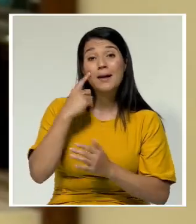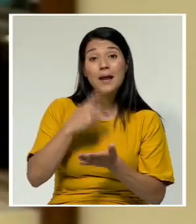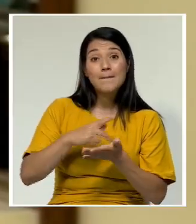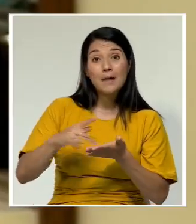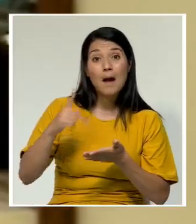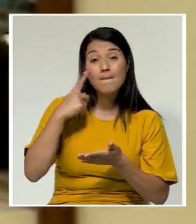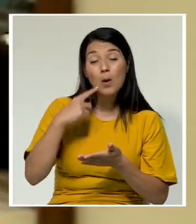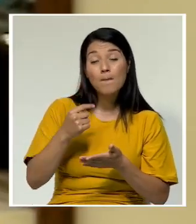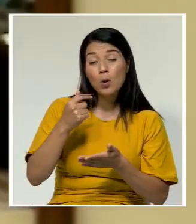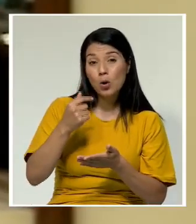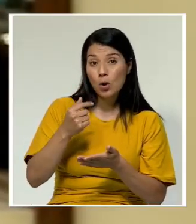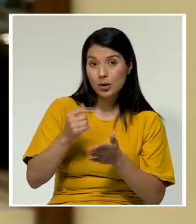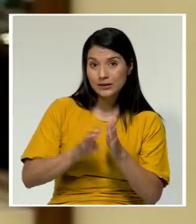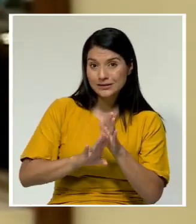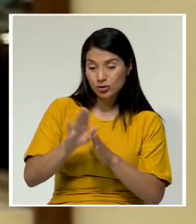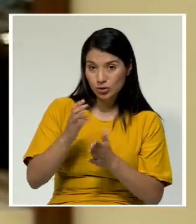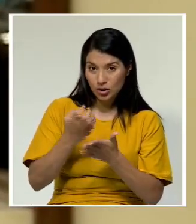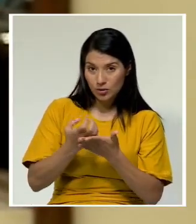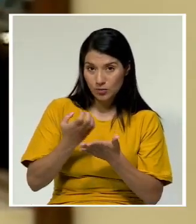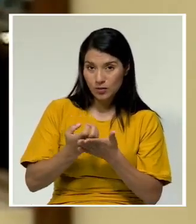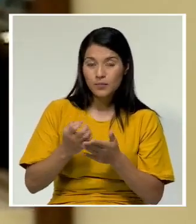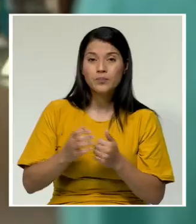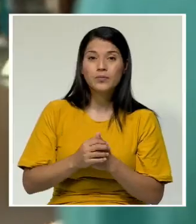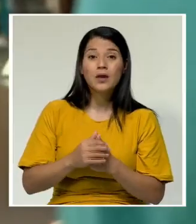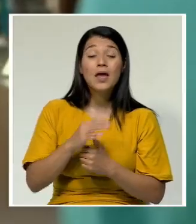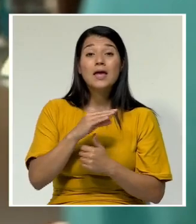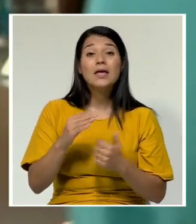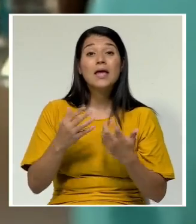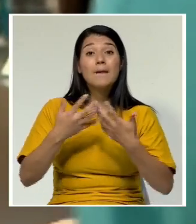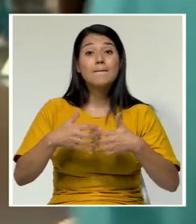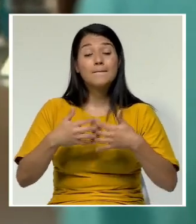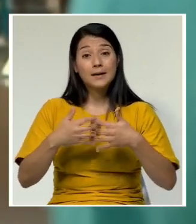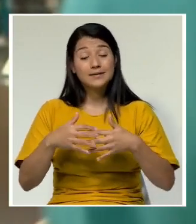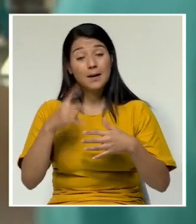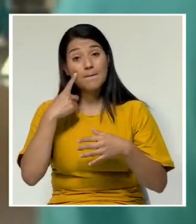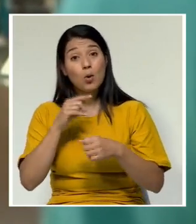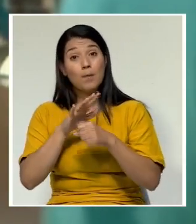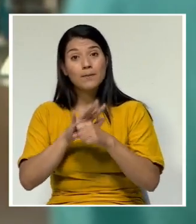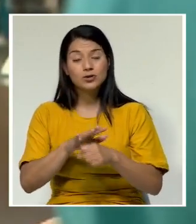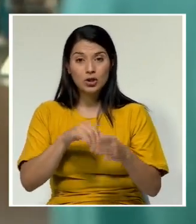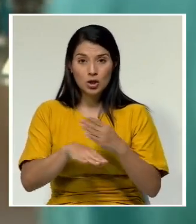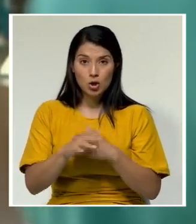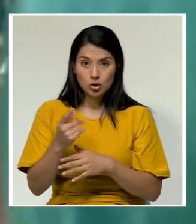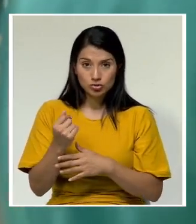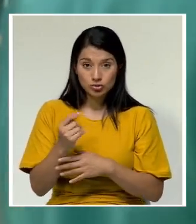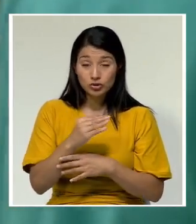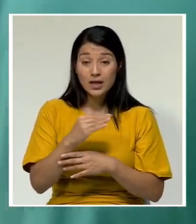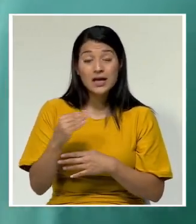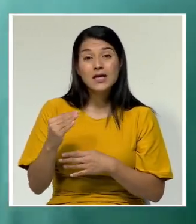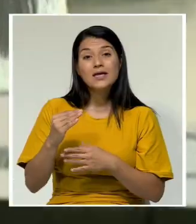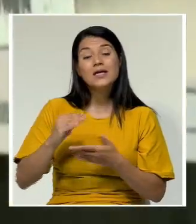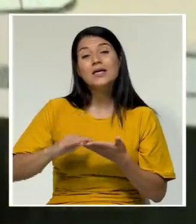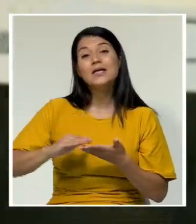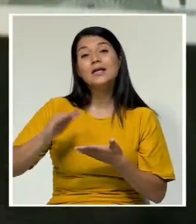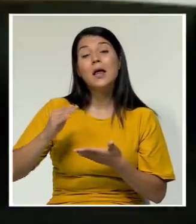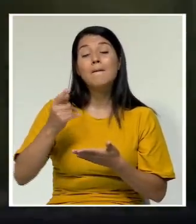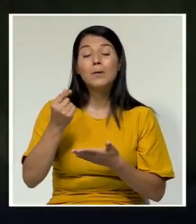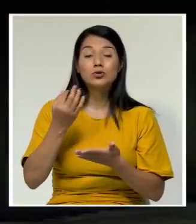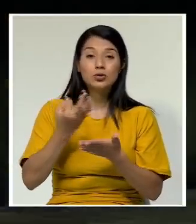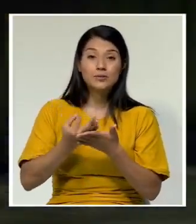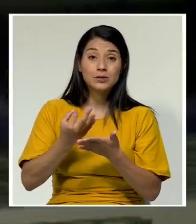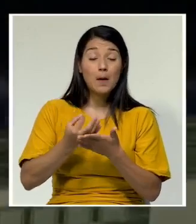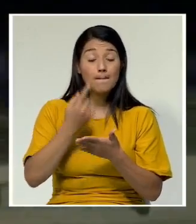de crédito, dada la afectación en la capacidad de pago por el menor crecimiento de la economía, el menor poder adquisitivo de los hogares y